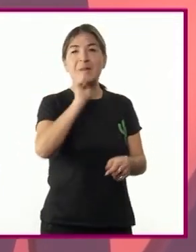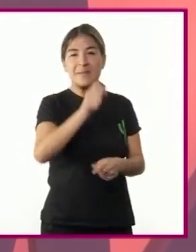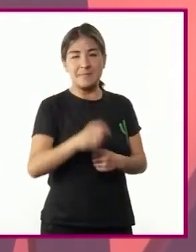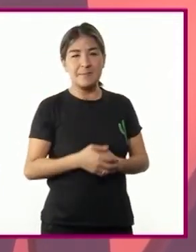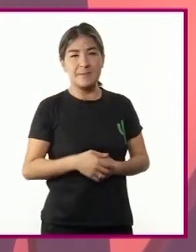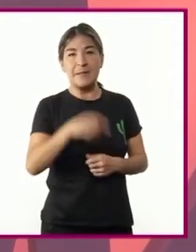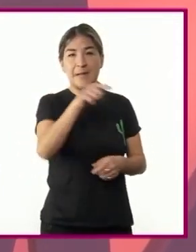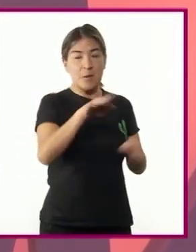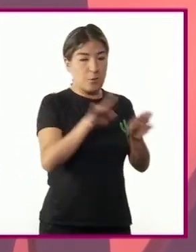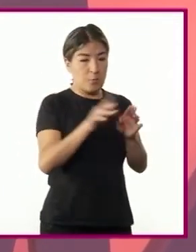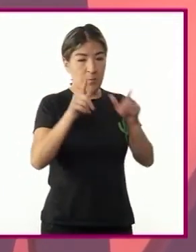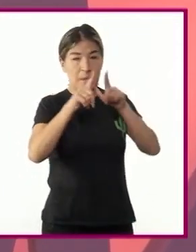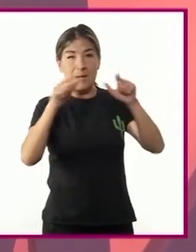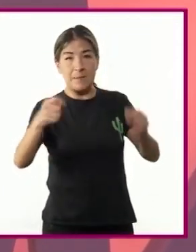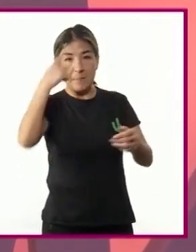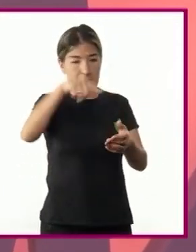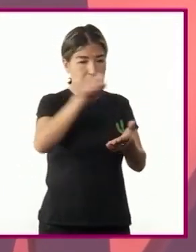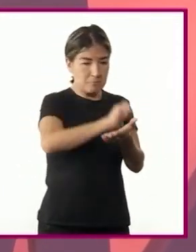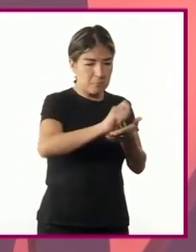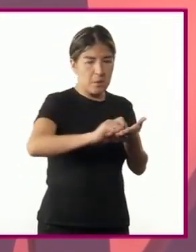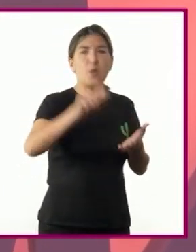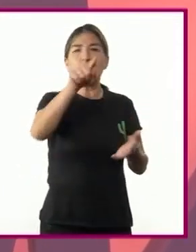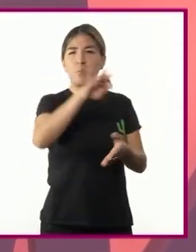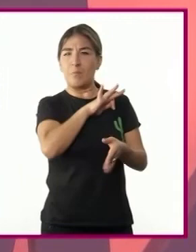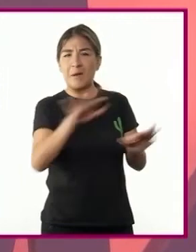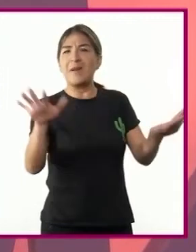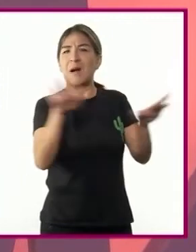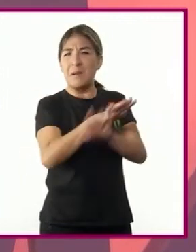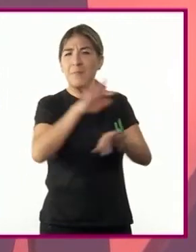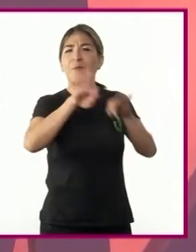tenemos oportunidad de hacer ajustes